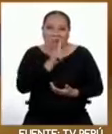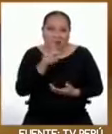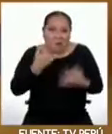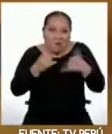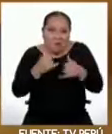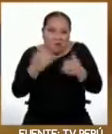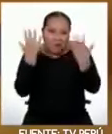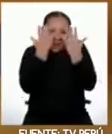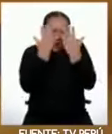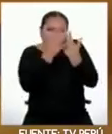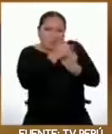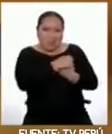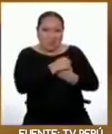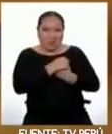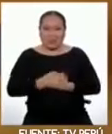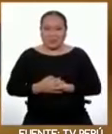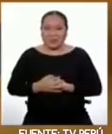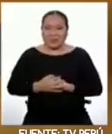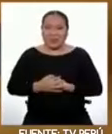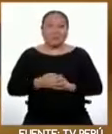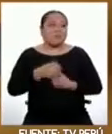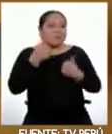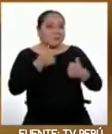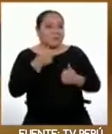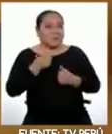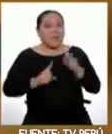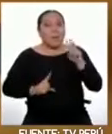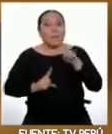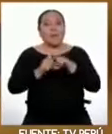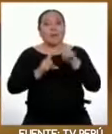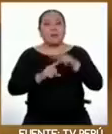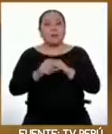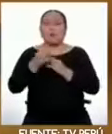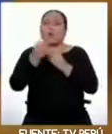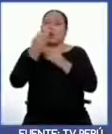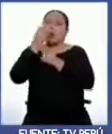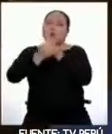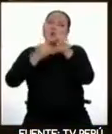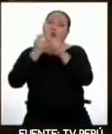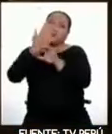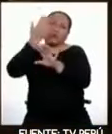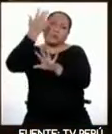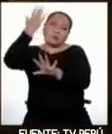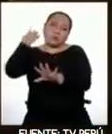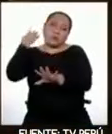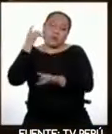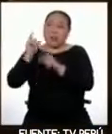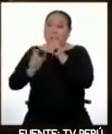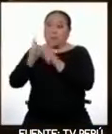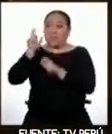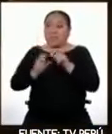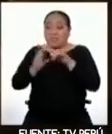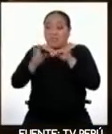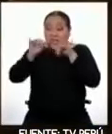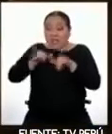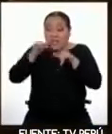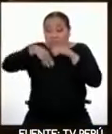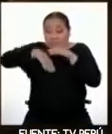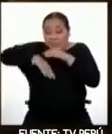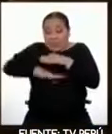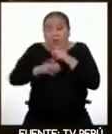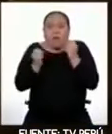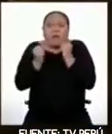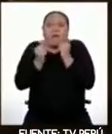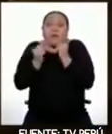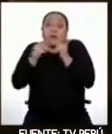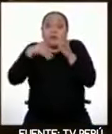sombra? Muy buena intuición. Este recurso nació tal vez hace miles de años, cuando los humanos pasaban las cuarentenas de